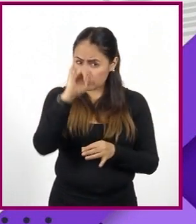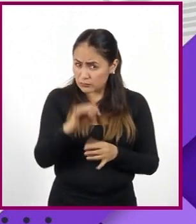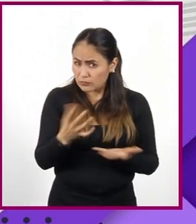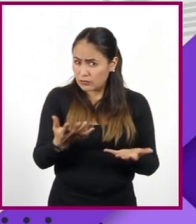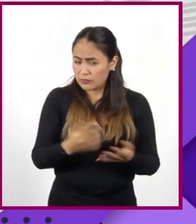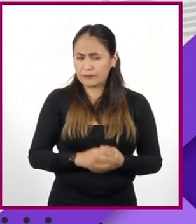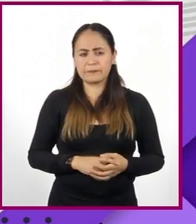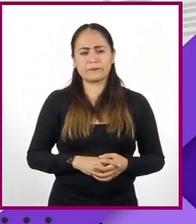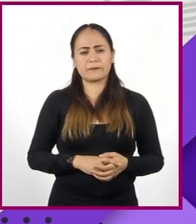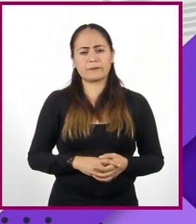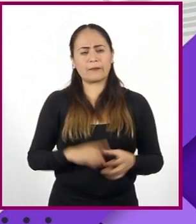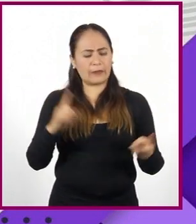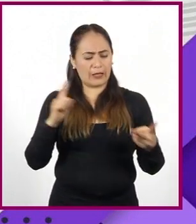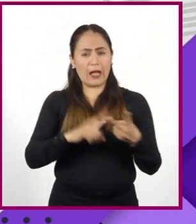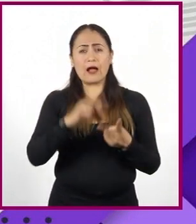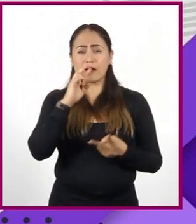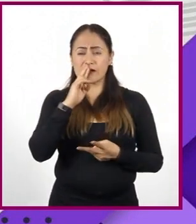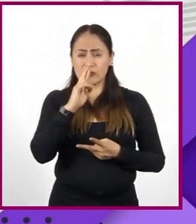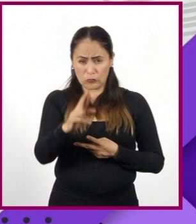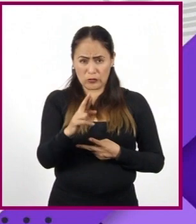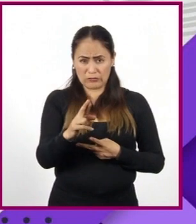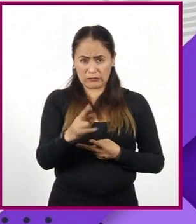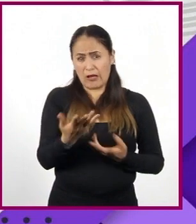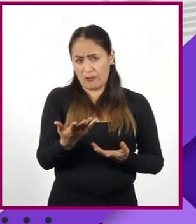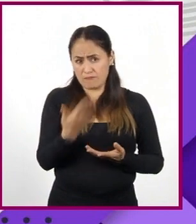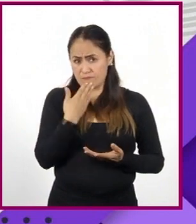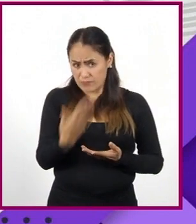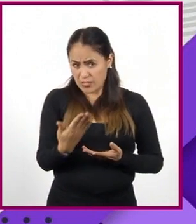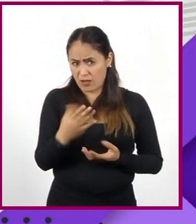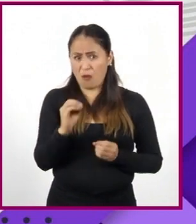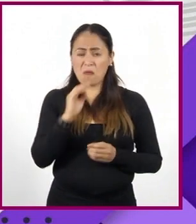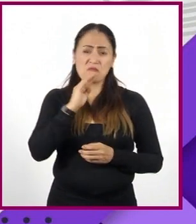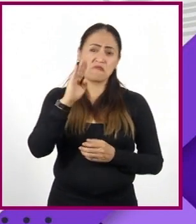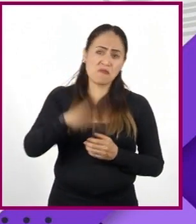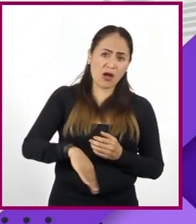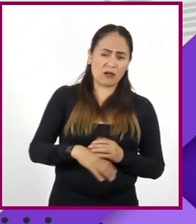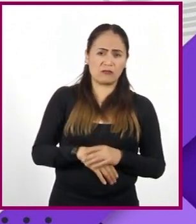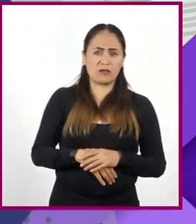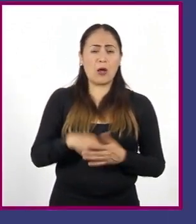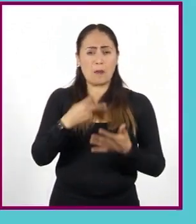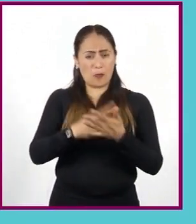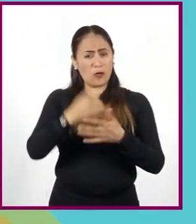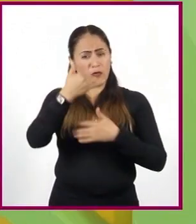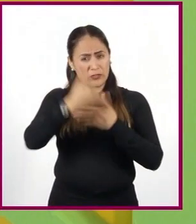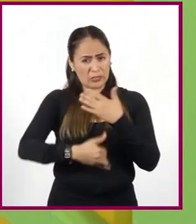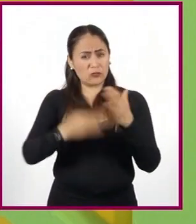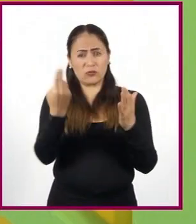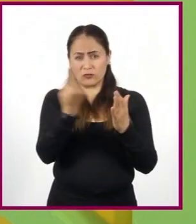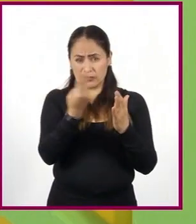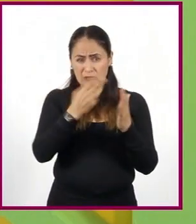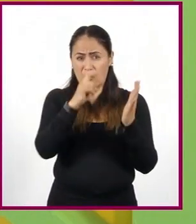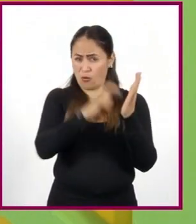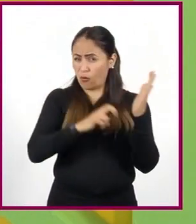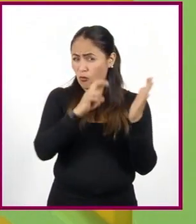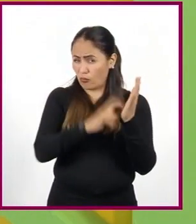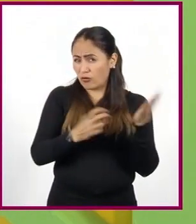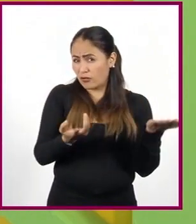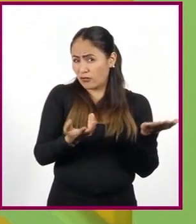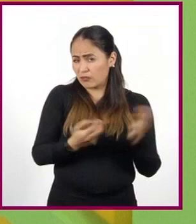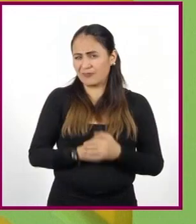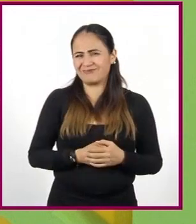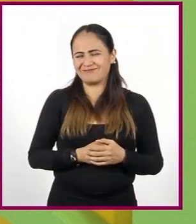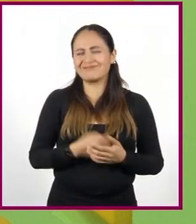¿Obtuvimos los resultados esperados? ¿Nuestro proyecto requiere mejoras? ¿Qué les parece esta